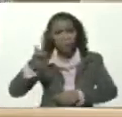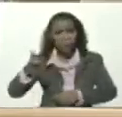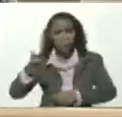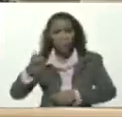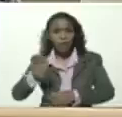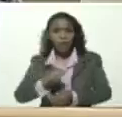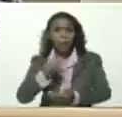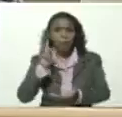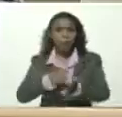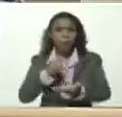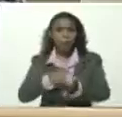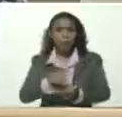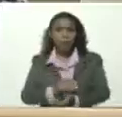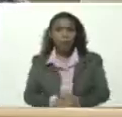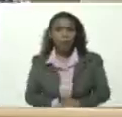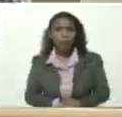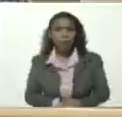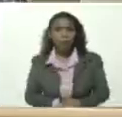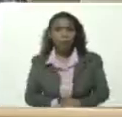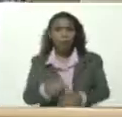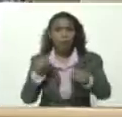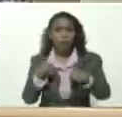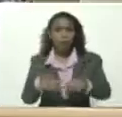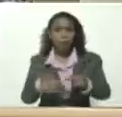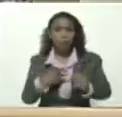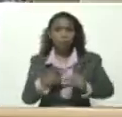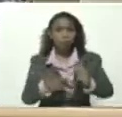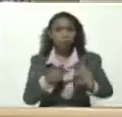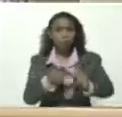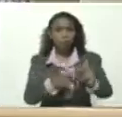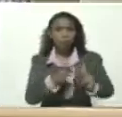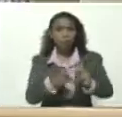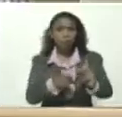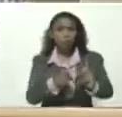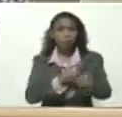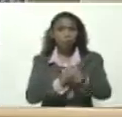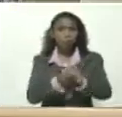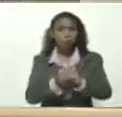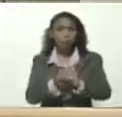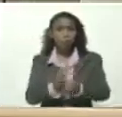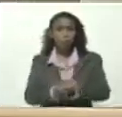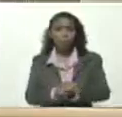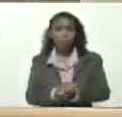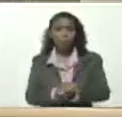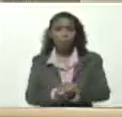candidatas. Este proceso de sustituciones,